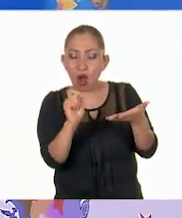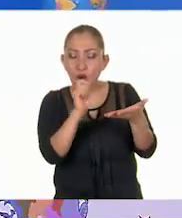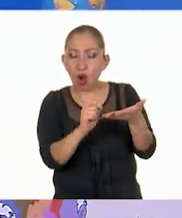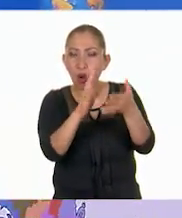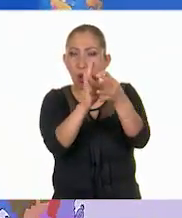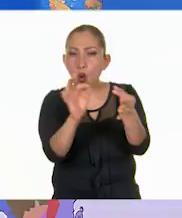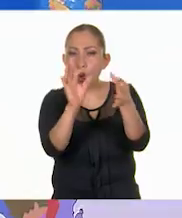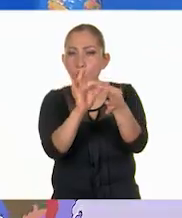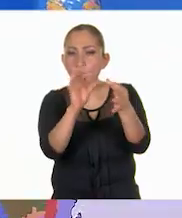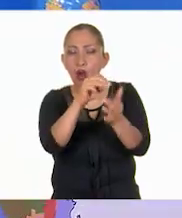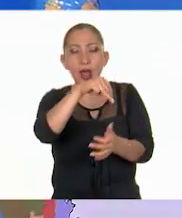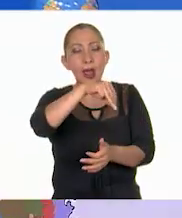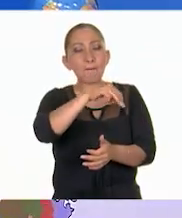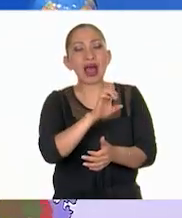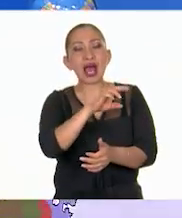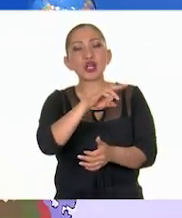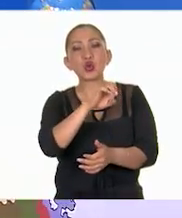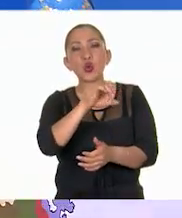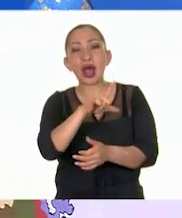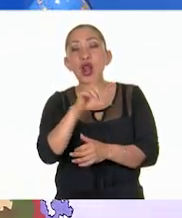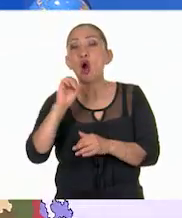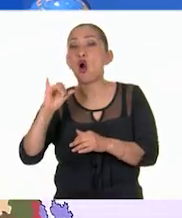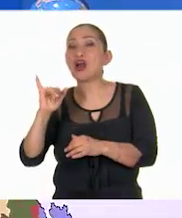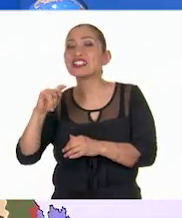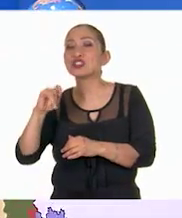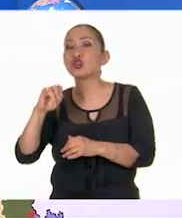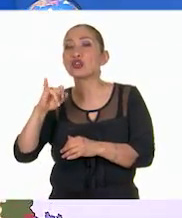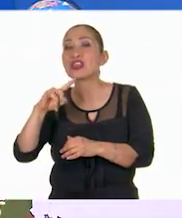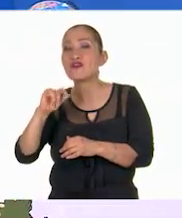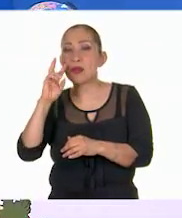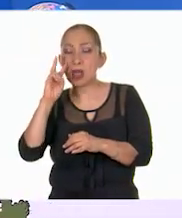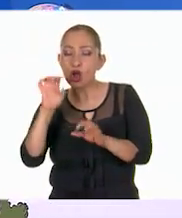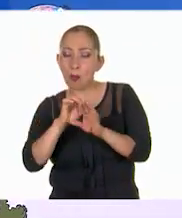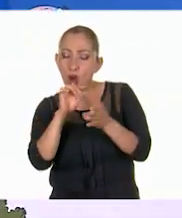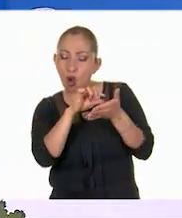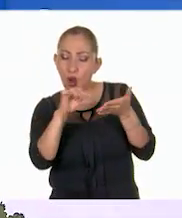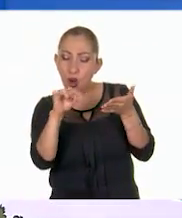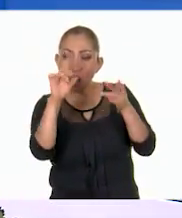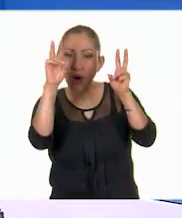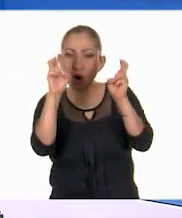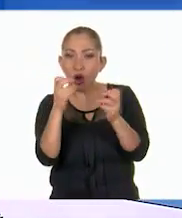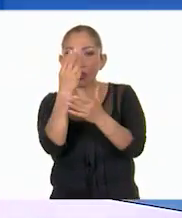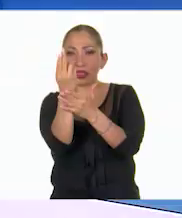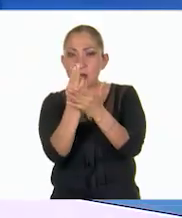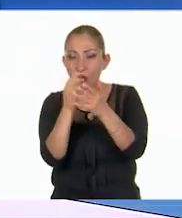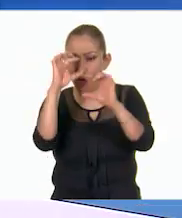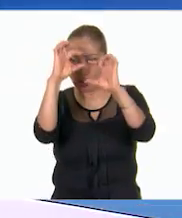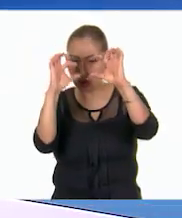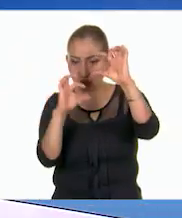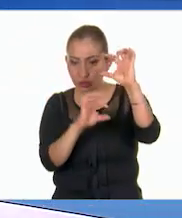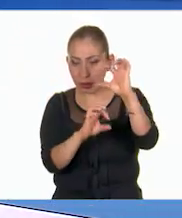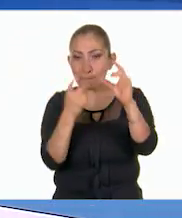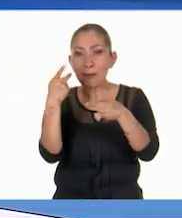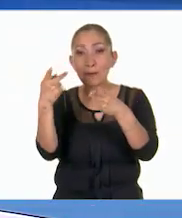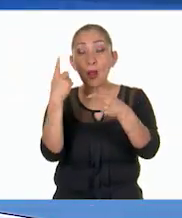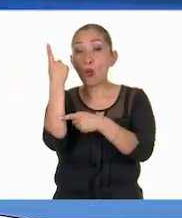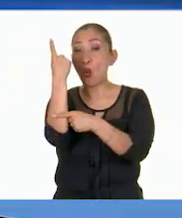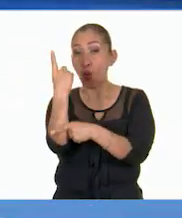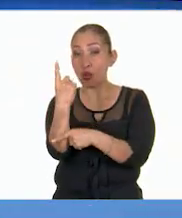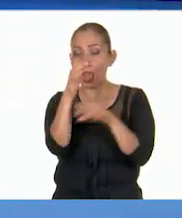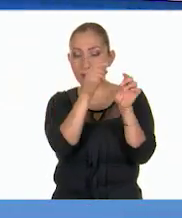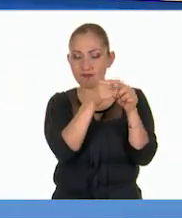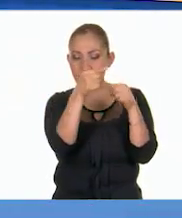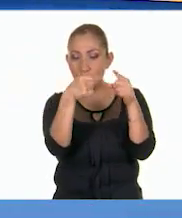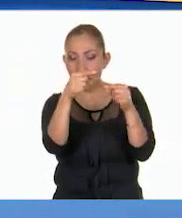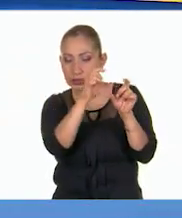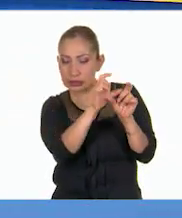un instructivo y vimos cómo hacer notas y diagramas al escribir. De hecho, elaboramos una